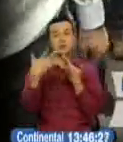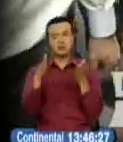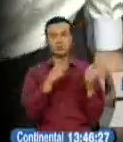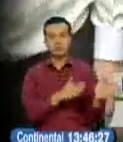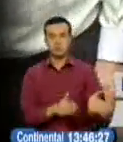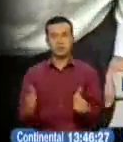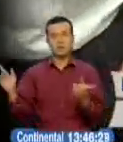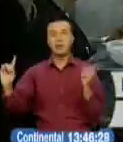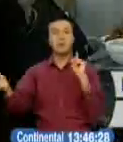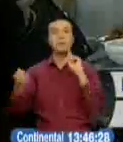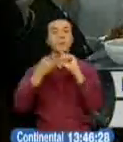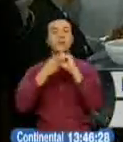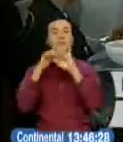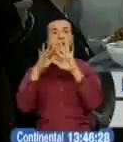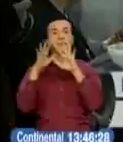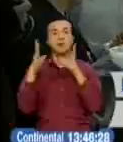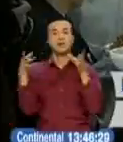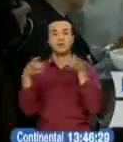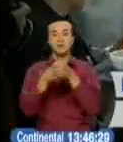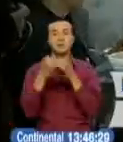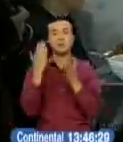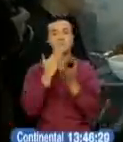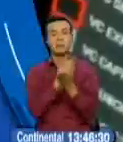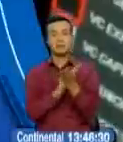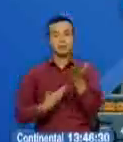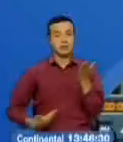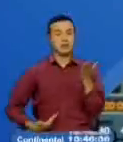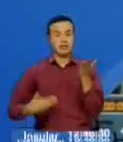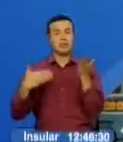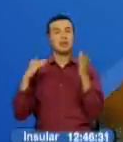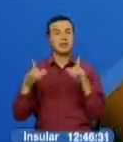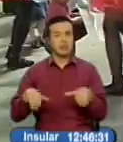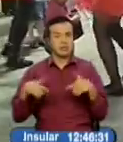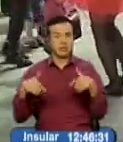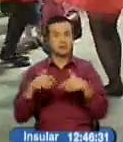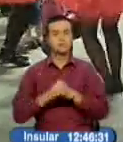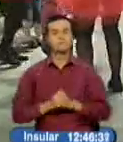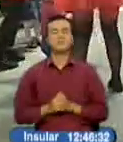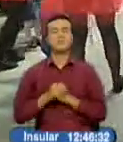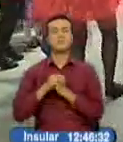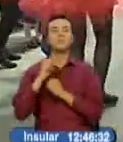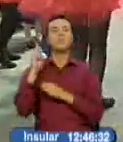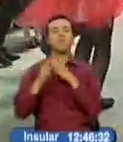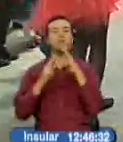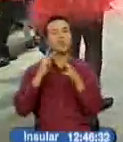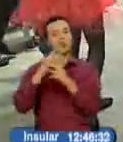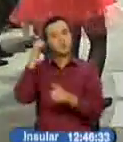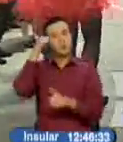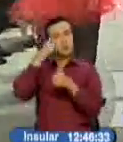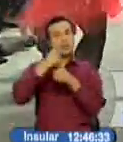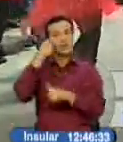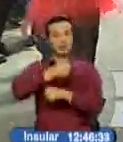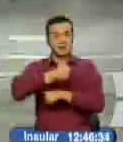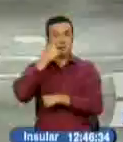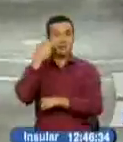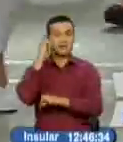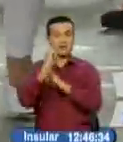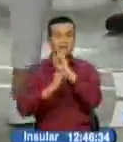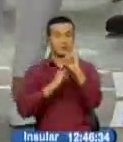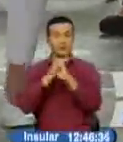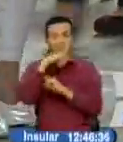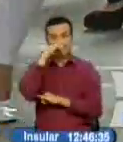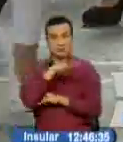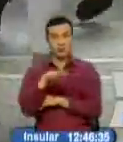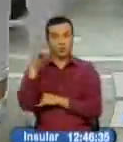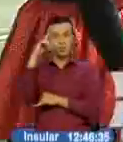para el primer gabinete itinerante del presidente Lenín Moreno. El mundo conmemora el Día Internacional del Niño.